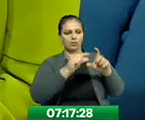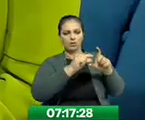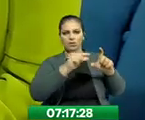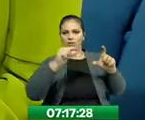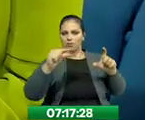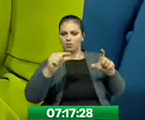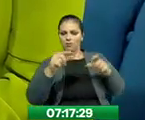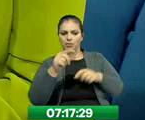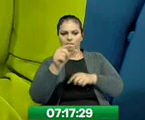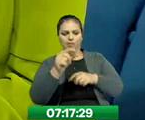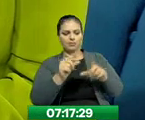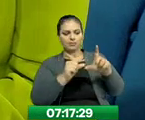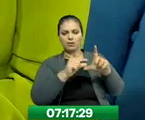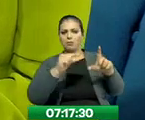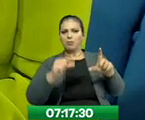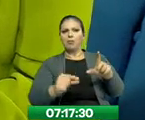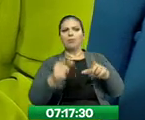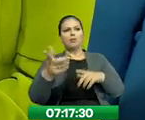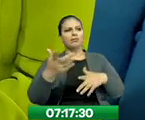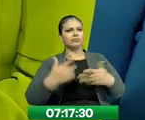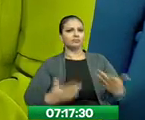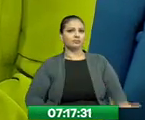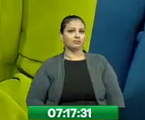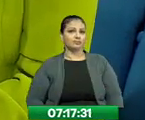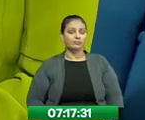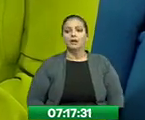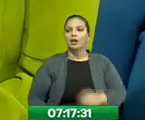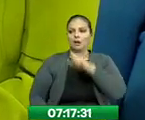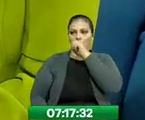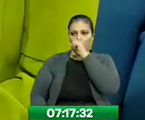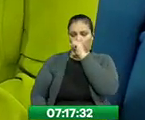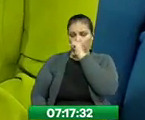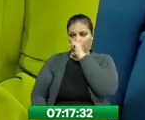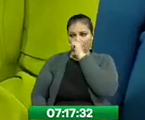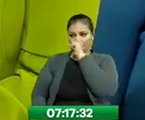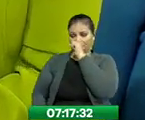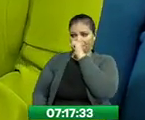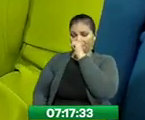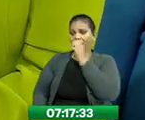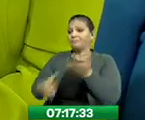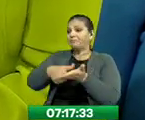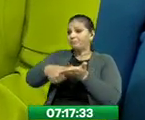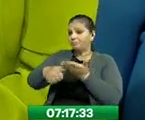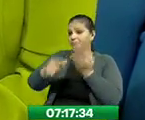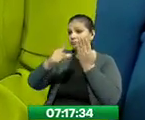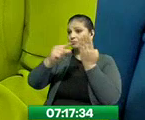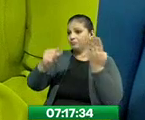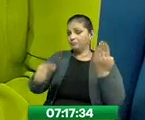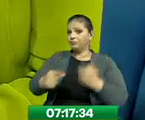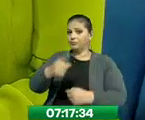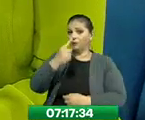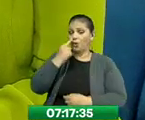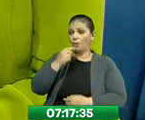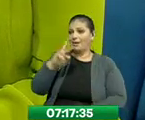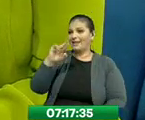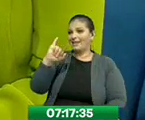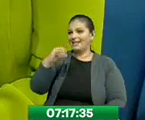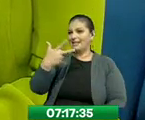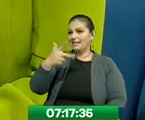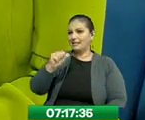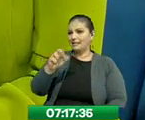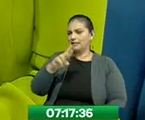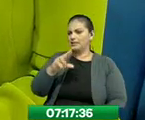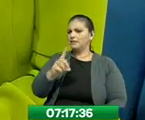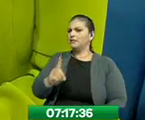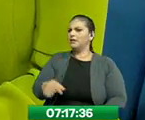titular de la cartera de finanzas, Richard Martínez, señala que con este dinero se podrá cubrir el presupuesto general del Estado previsto